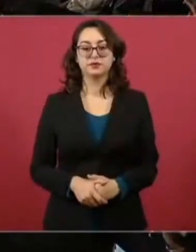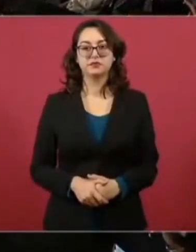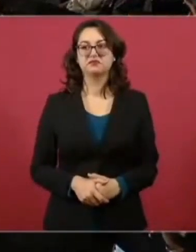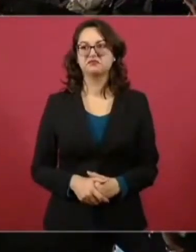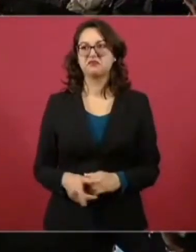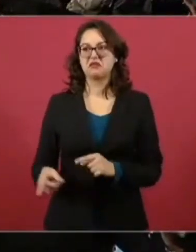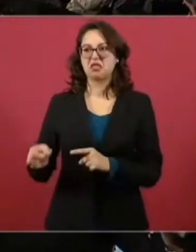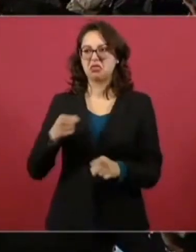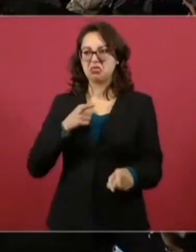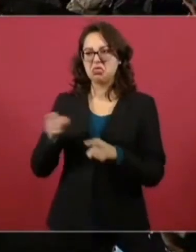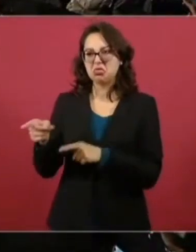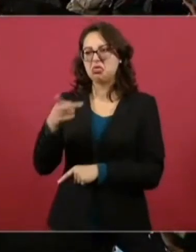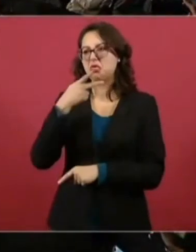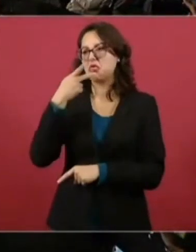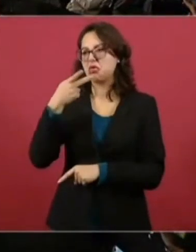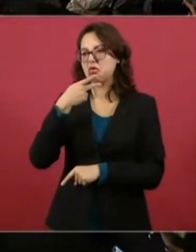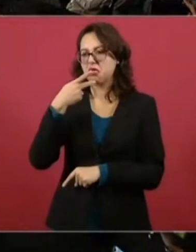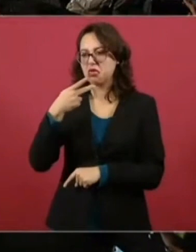satánico.